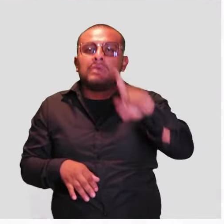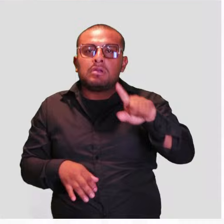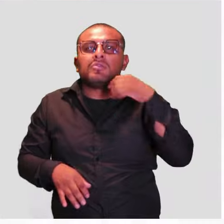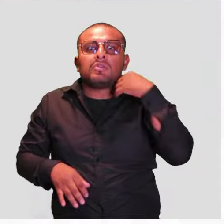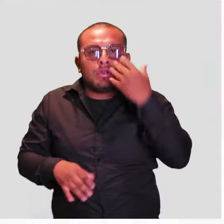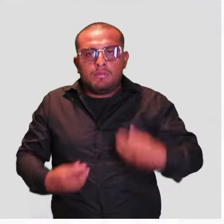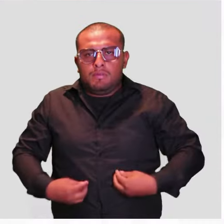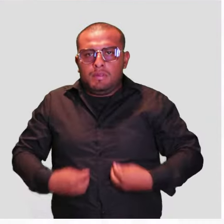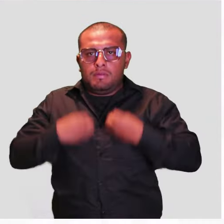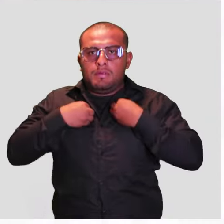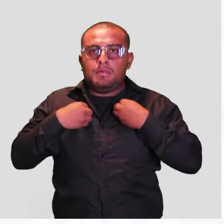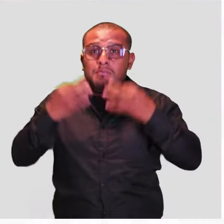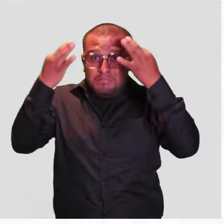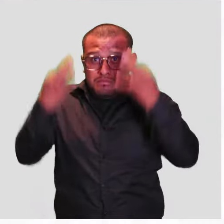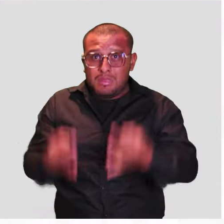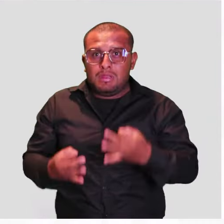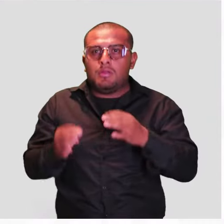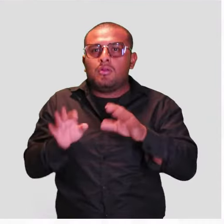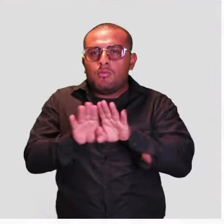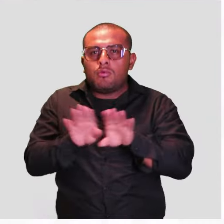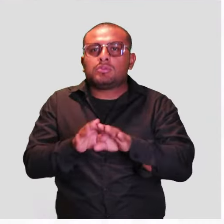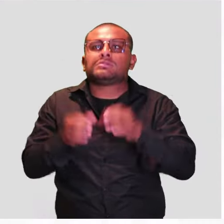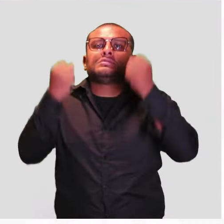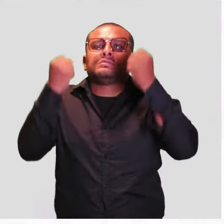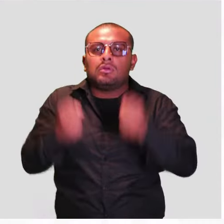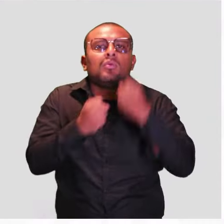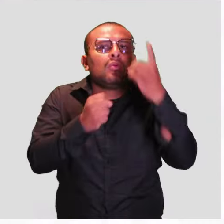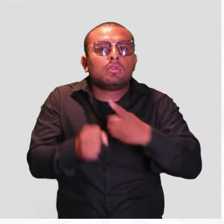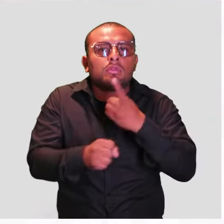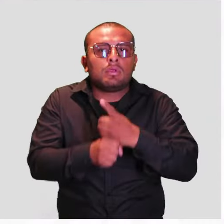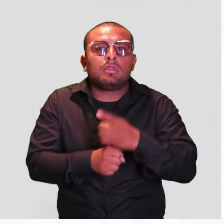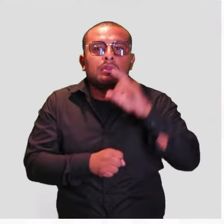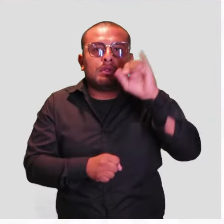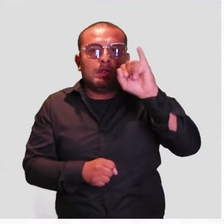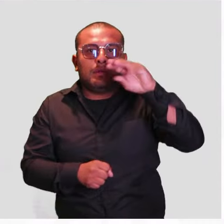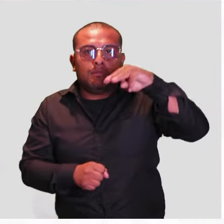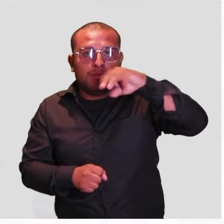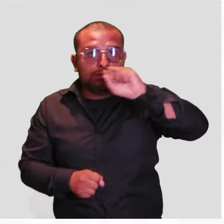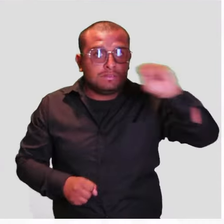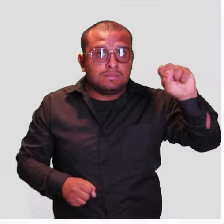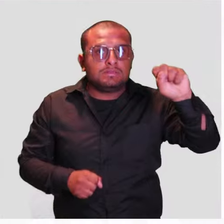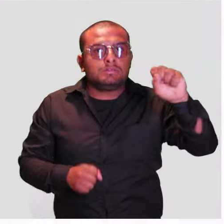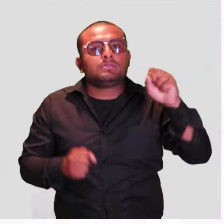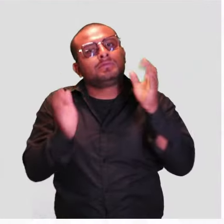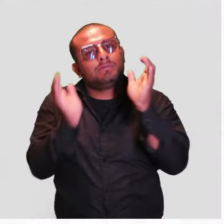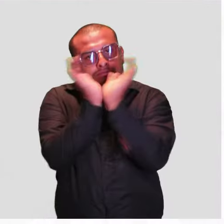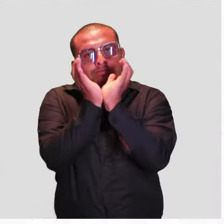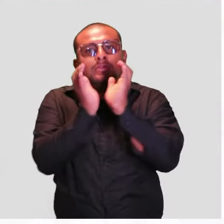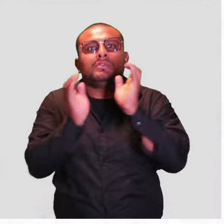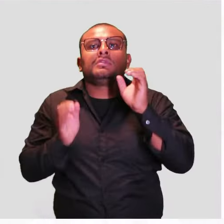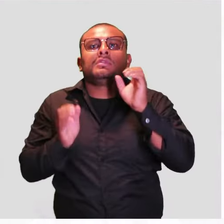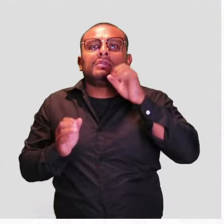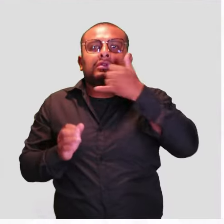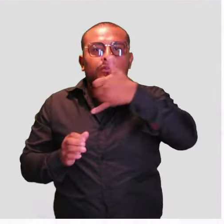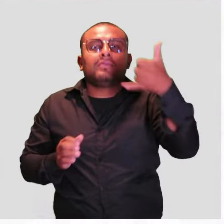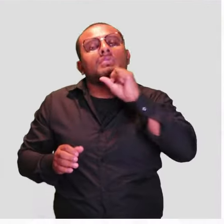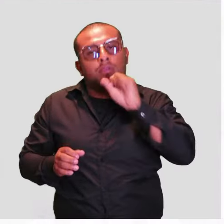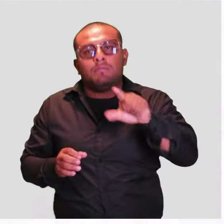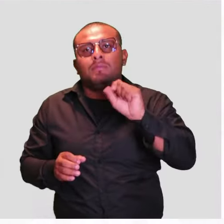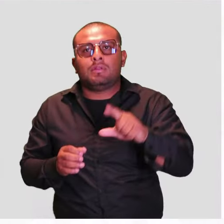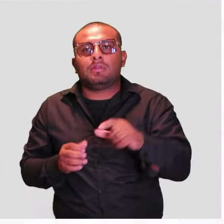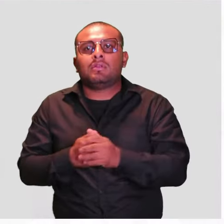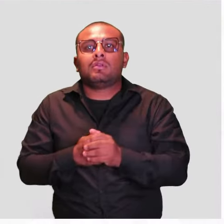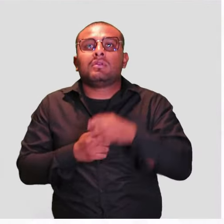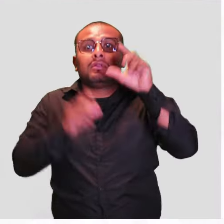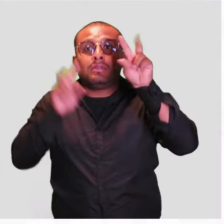de vida a través de otorgar seguridad social y créditos para vivienda. En el tema de salud, quiero aumentar a una vez por